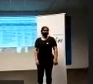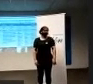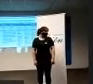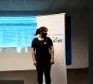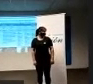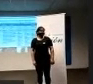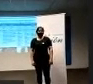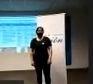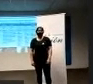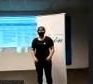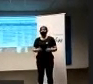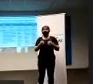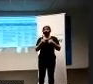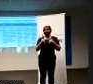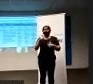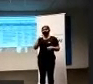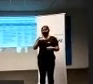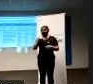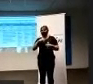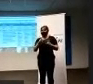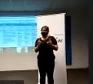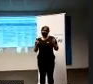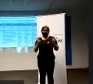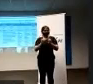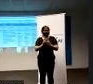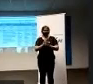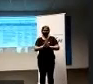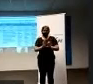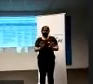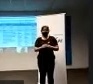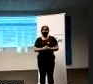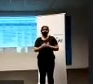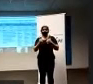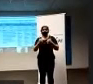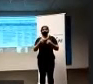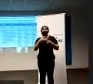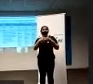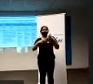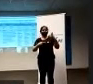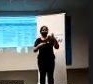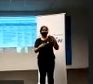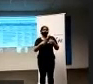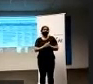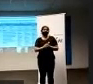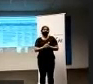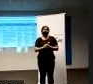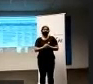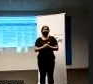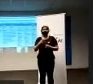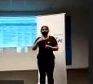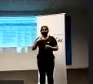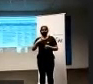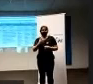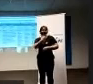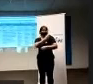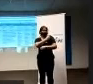Esto es un resumen nada más de las diferentes plataformas, de las fechas en que fueron admitidos, las